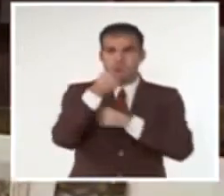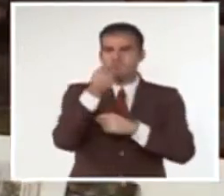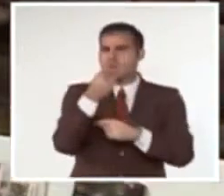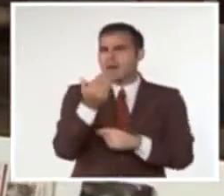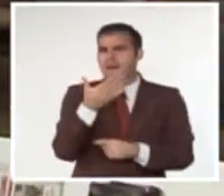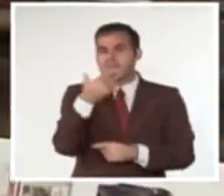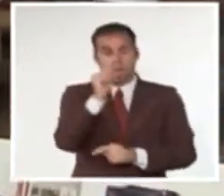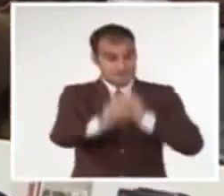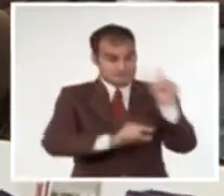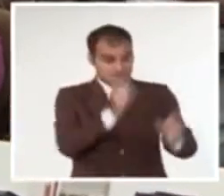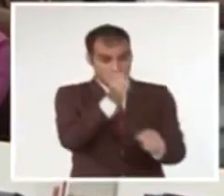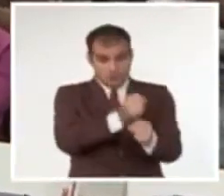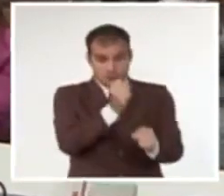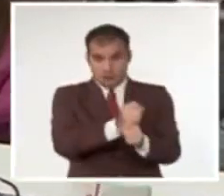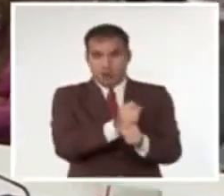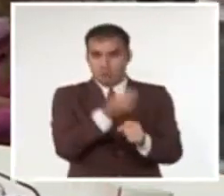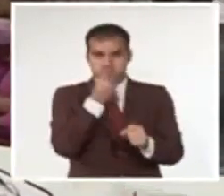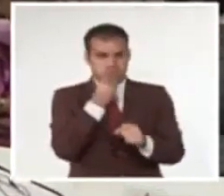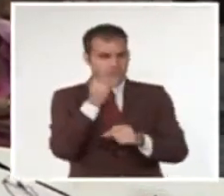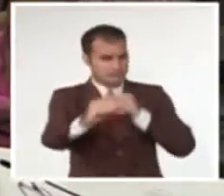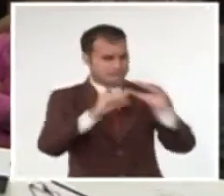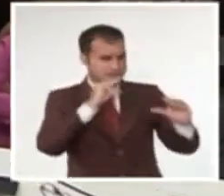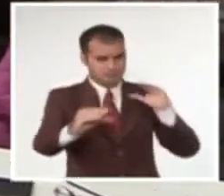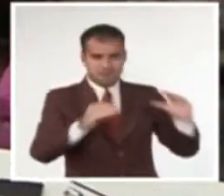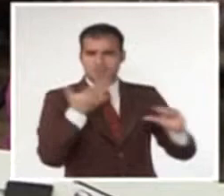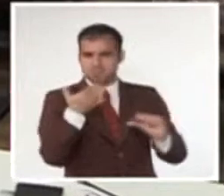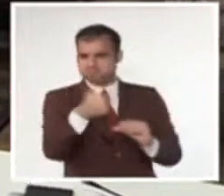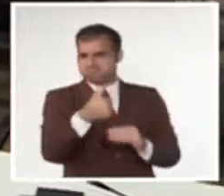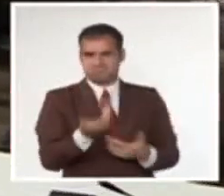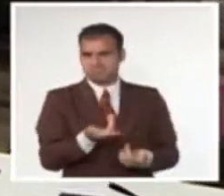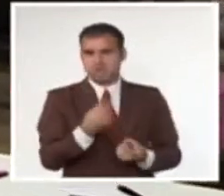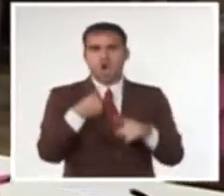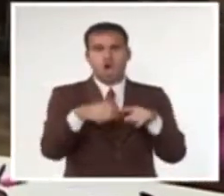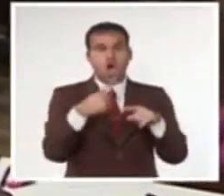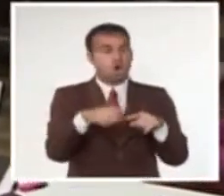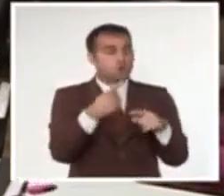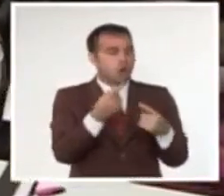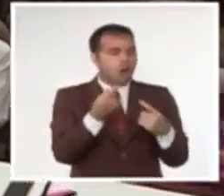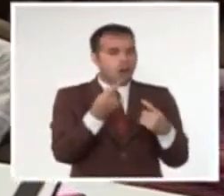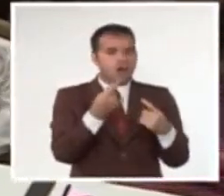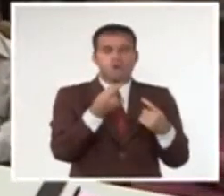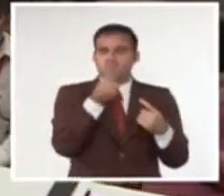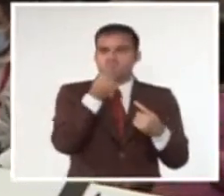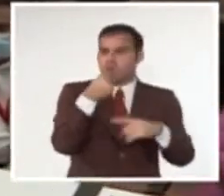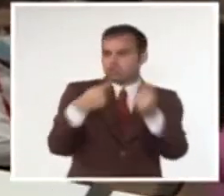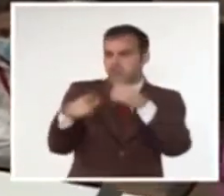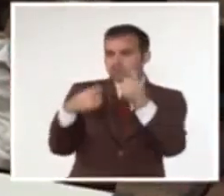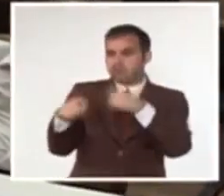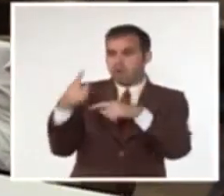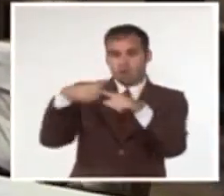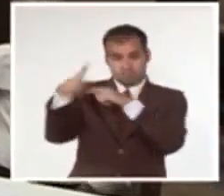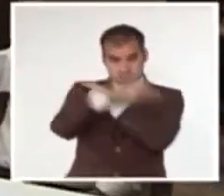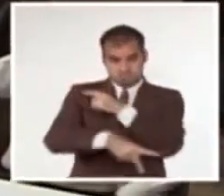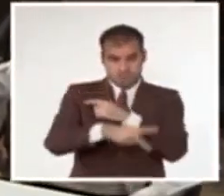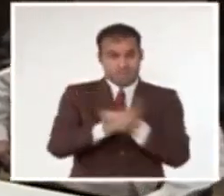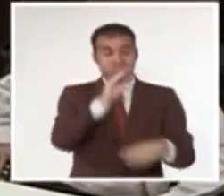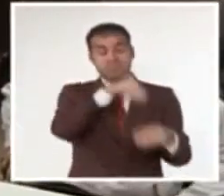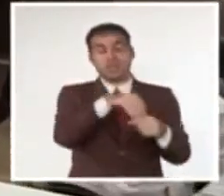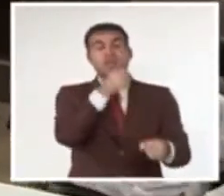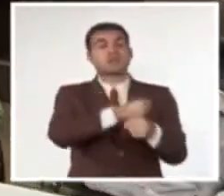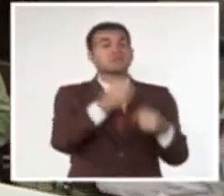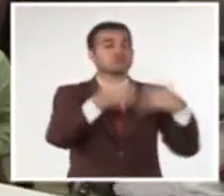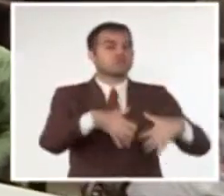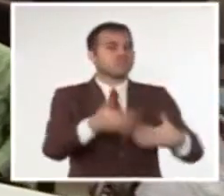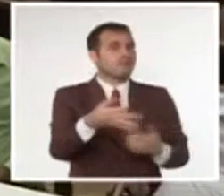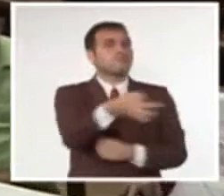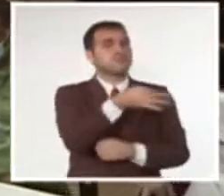a los productores y las acciones para el fomento de rubros exportables desde los territorios, nos permiten avizorar